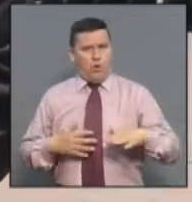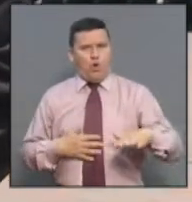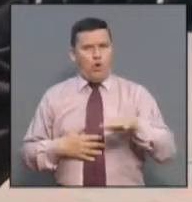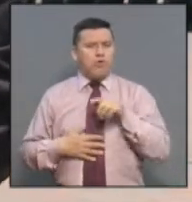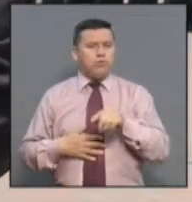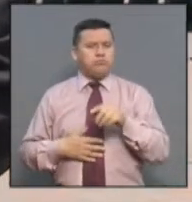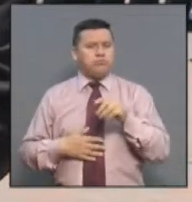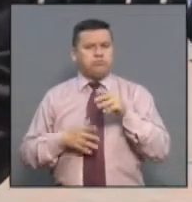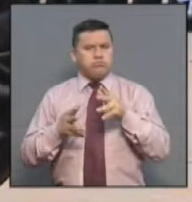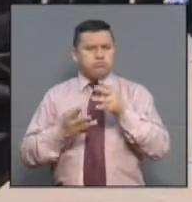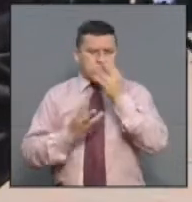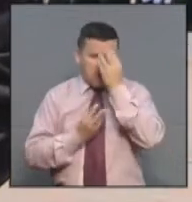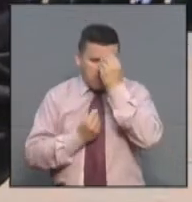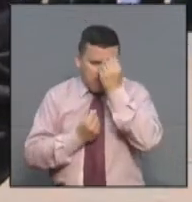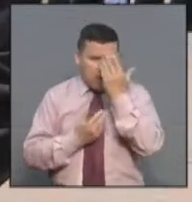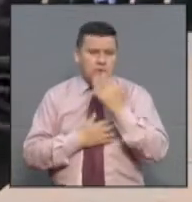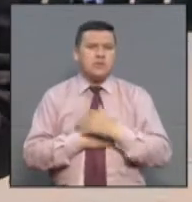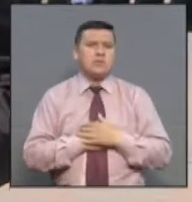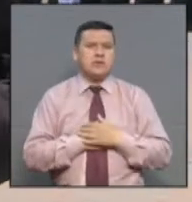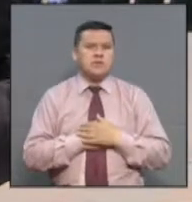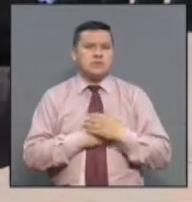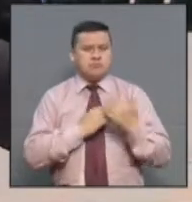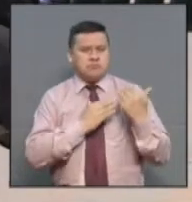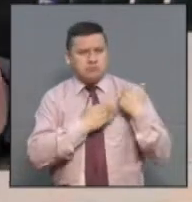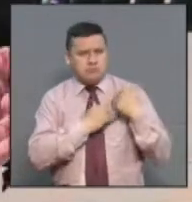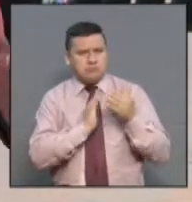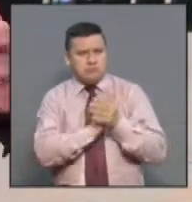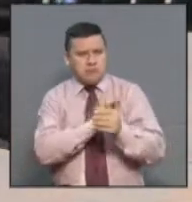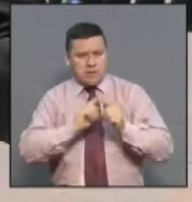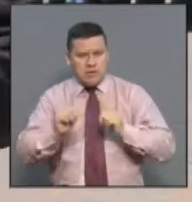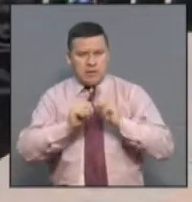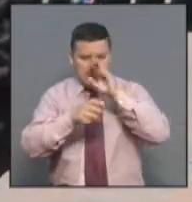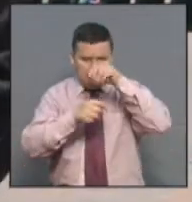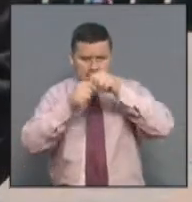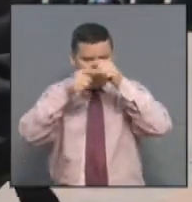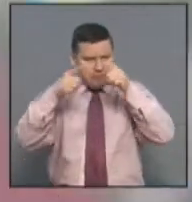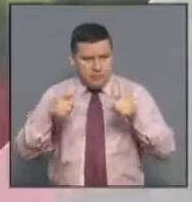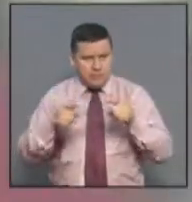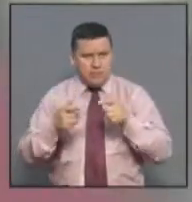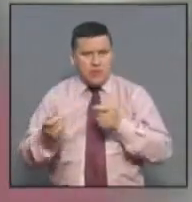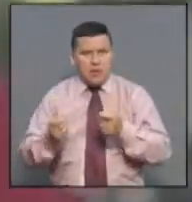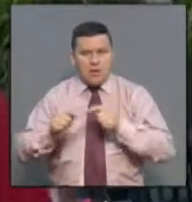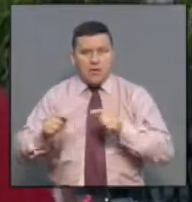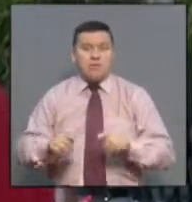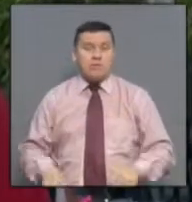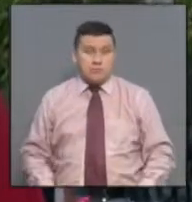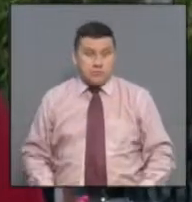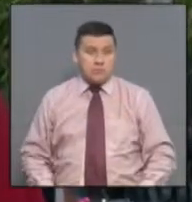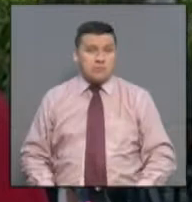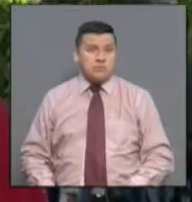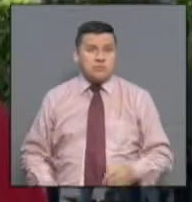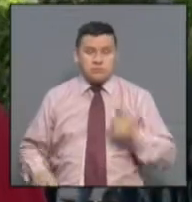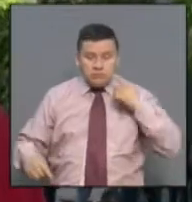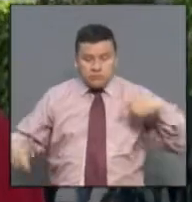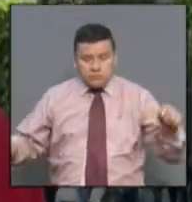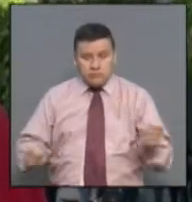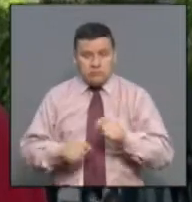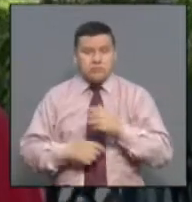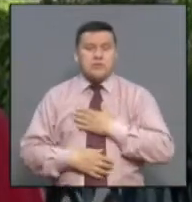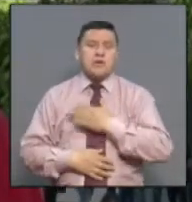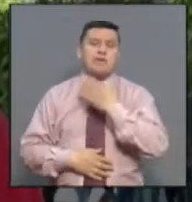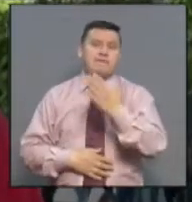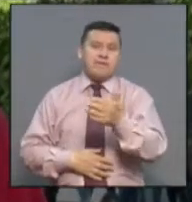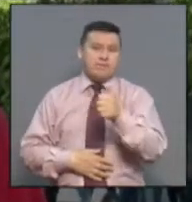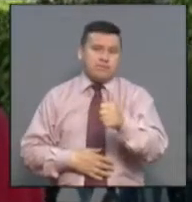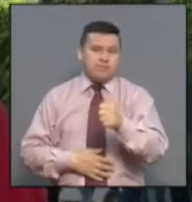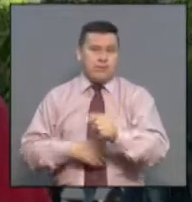en la formación de valores, competencias para administrar lo público. La Corporación Folclórica Tierra Antioqueña quiere felicitarlos